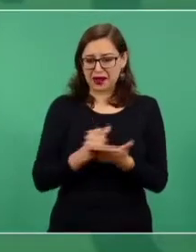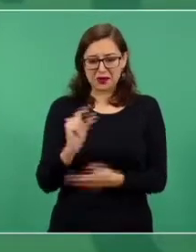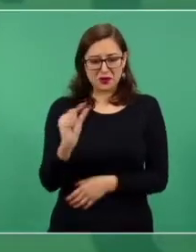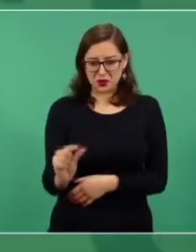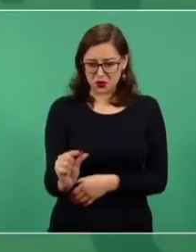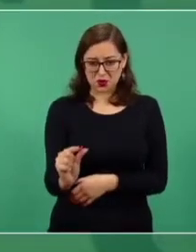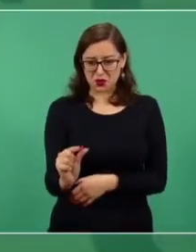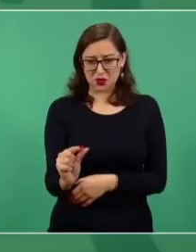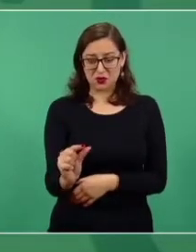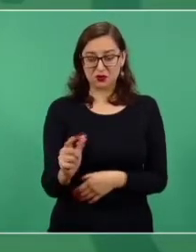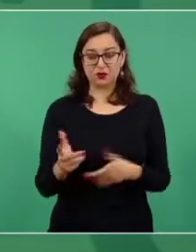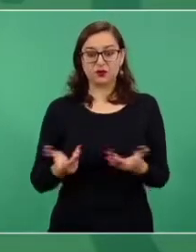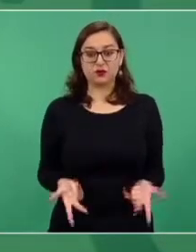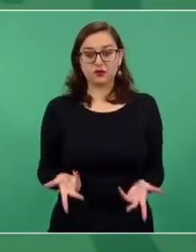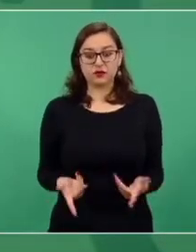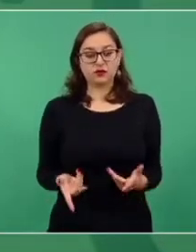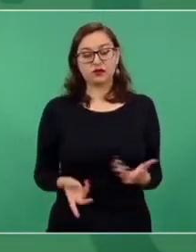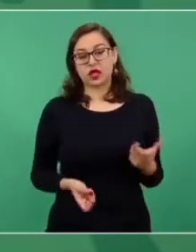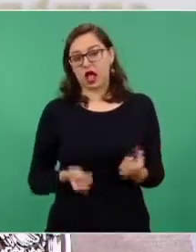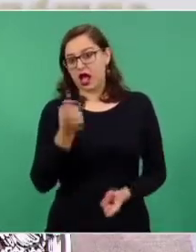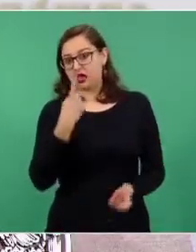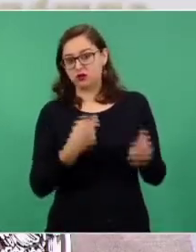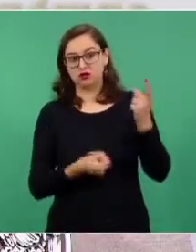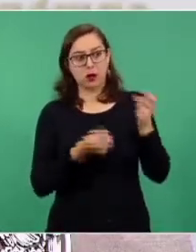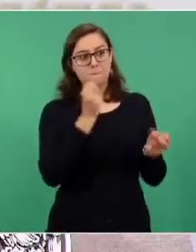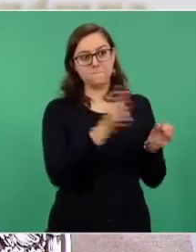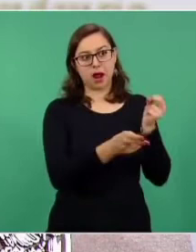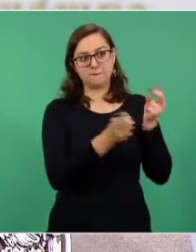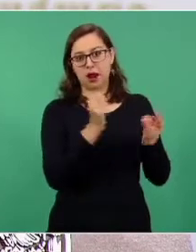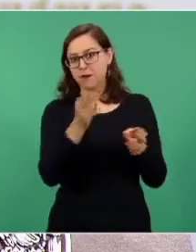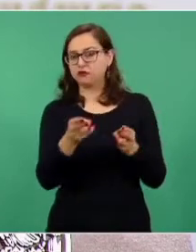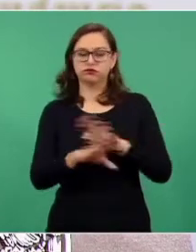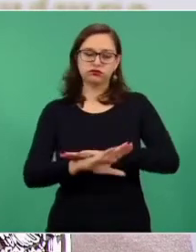y que no haya privilegios arriba